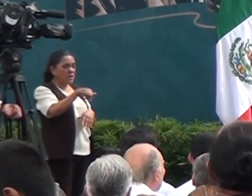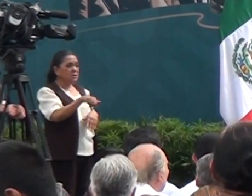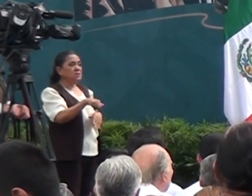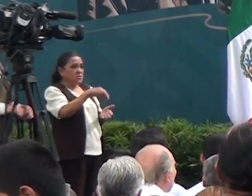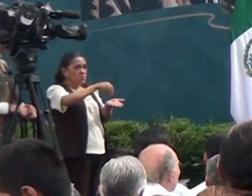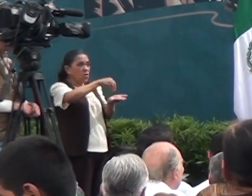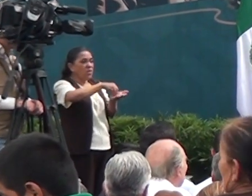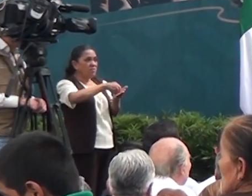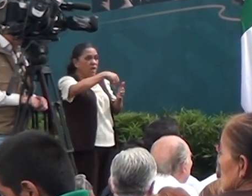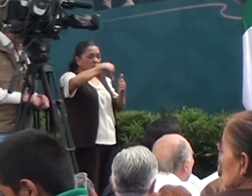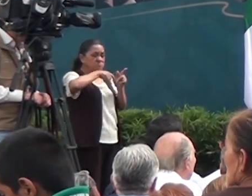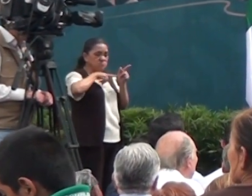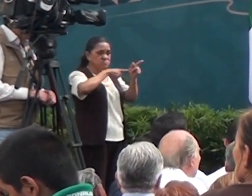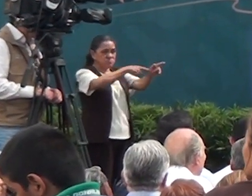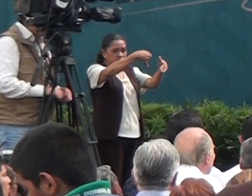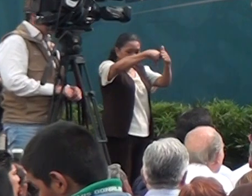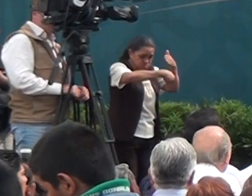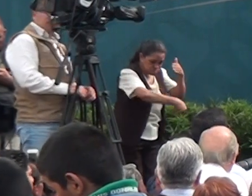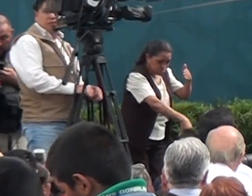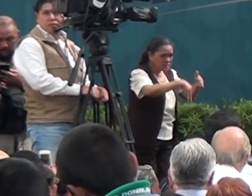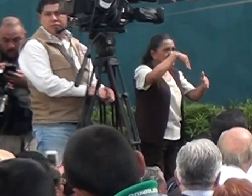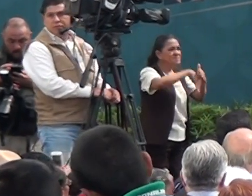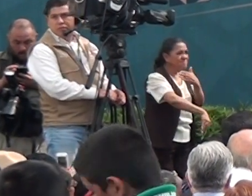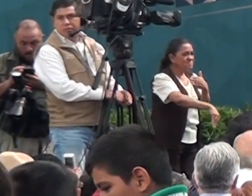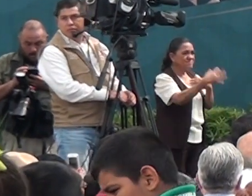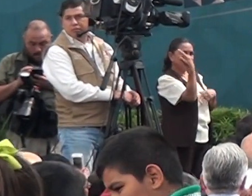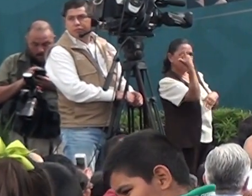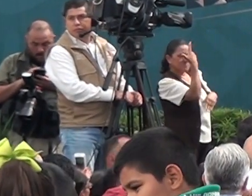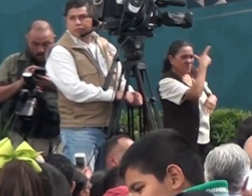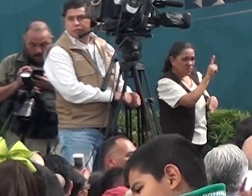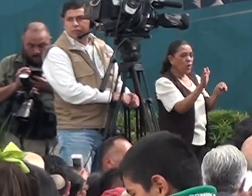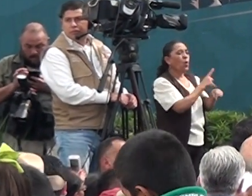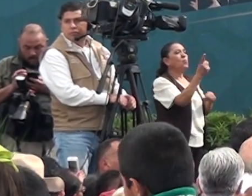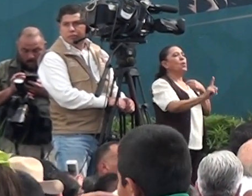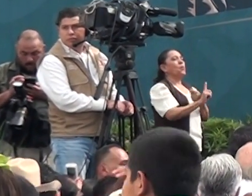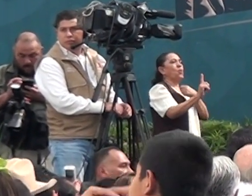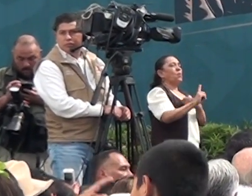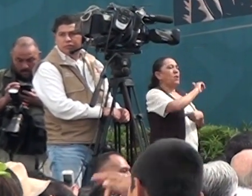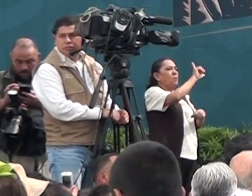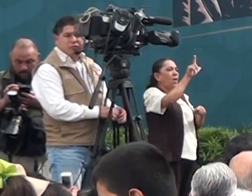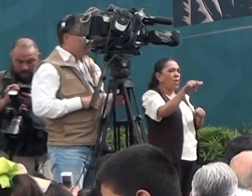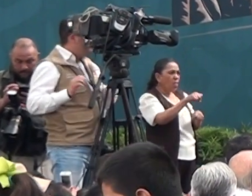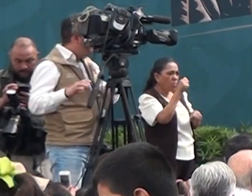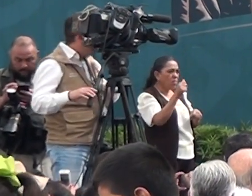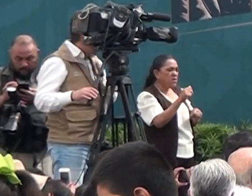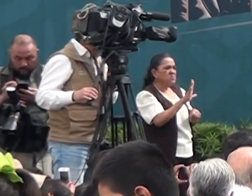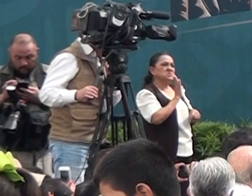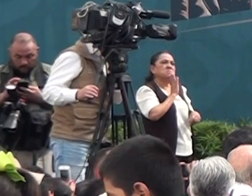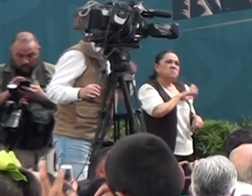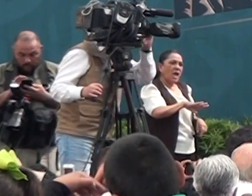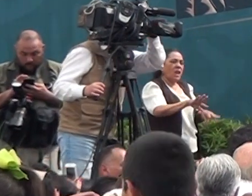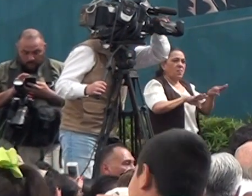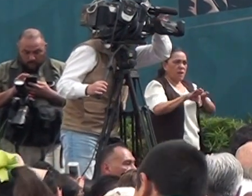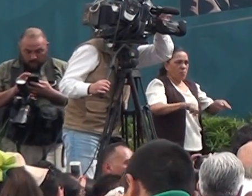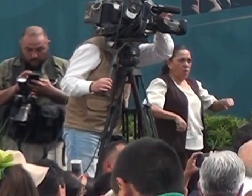inmersos en circunstancias tan nefastas e incongruentes debido a las consecuencias que resultaron de las pésimas acciones de